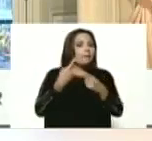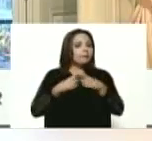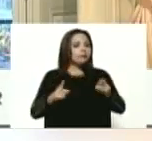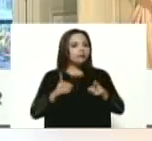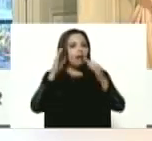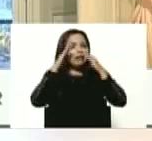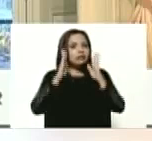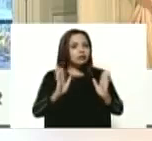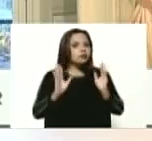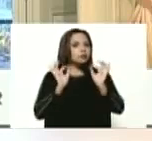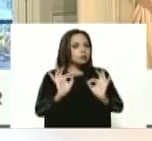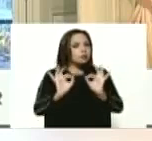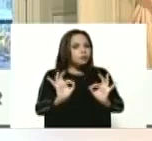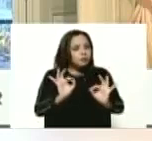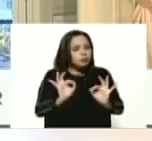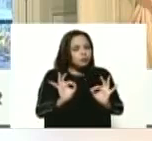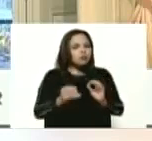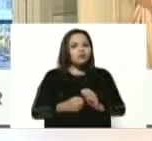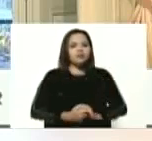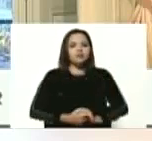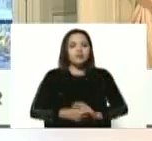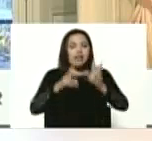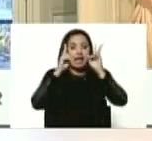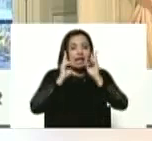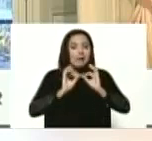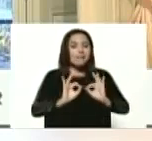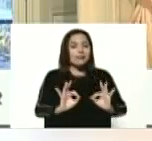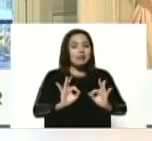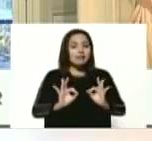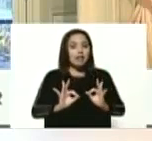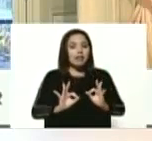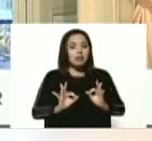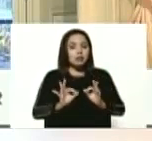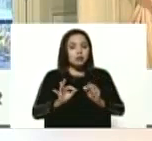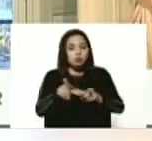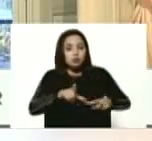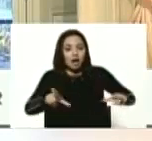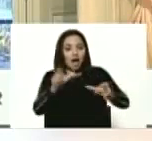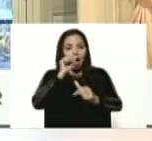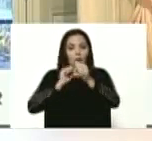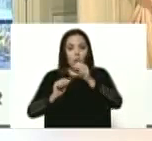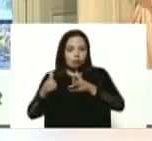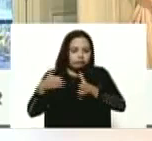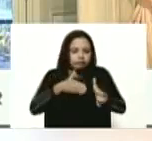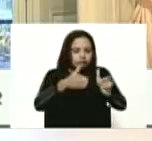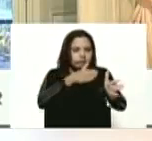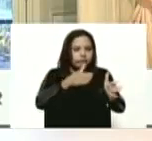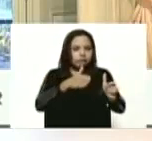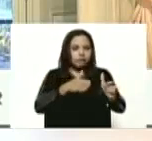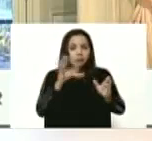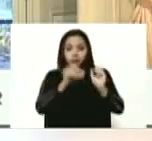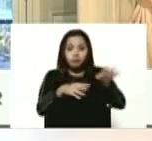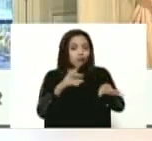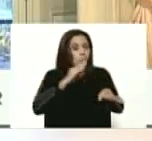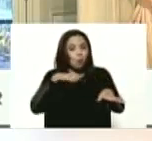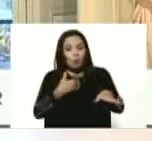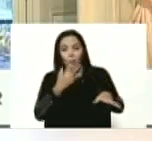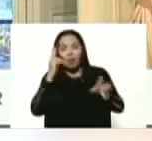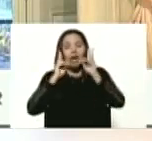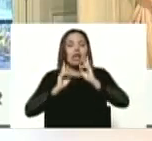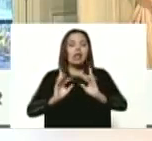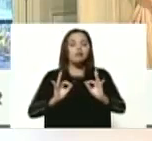un segundo la limpieza de las quebradas, la atención de los sitios de riesgo por